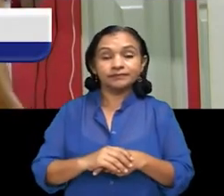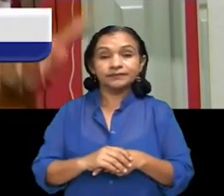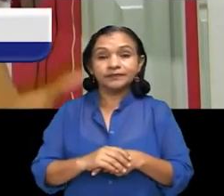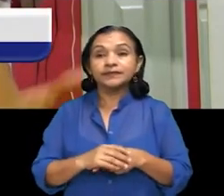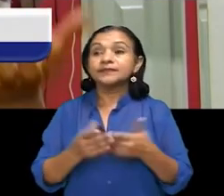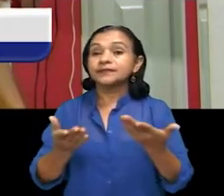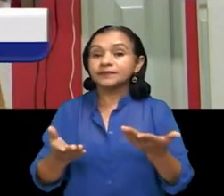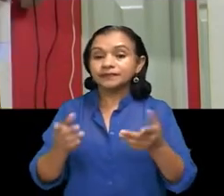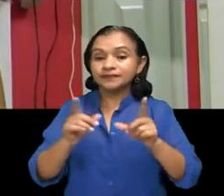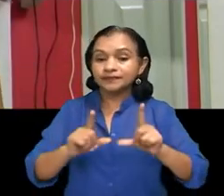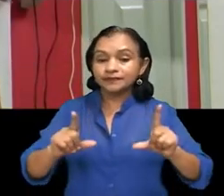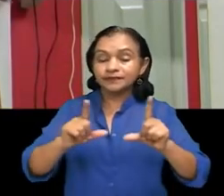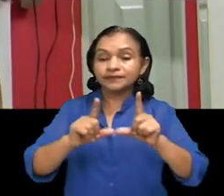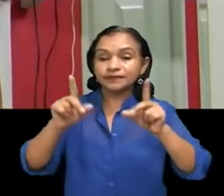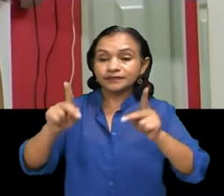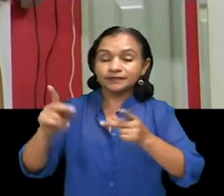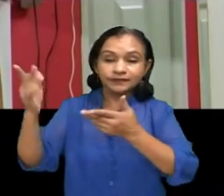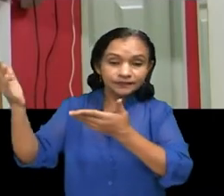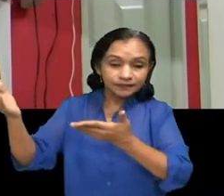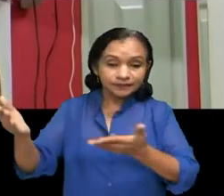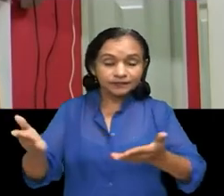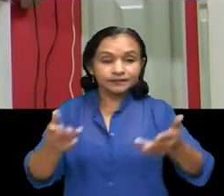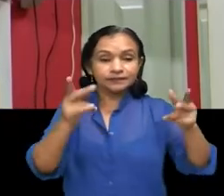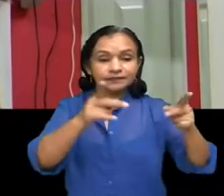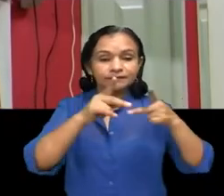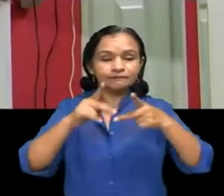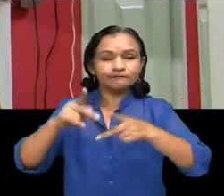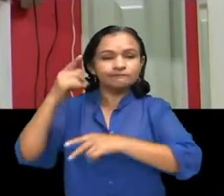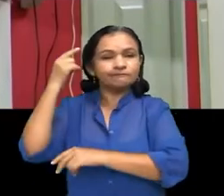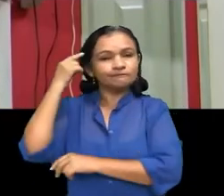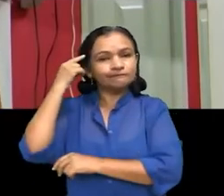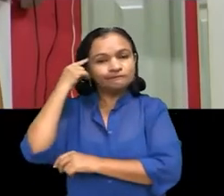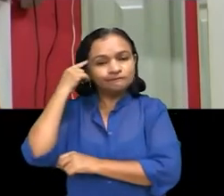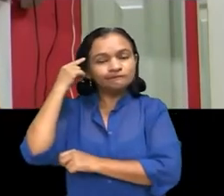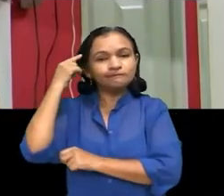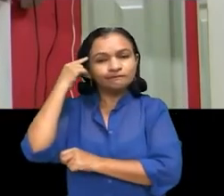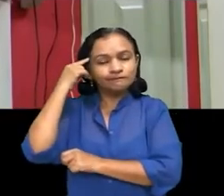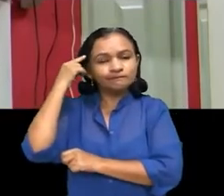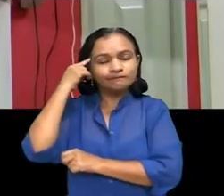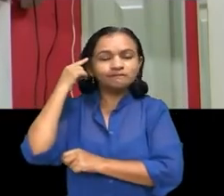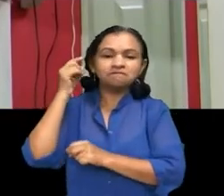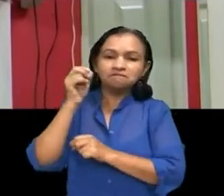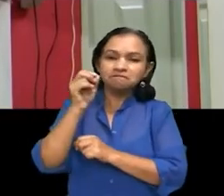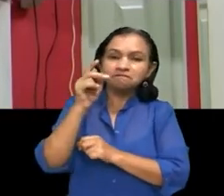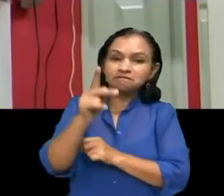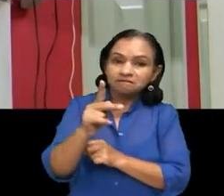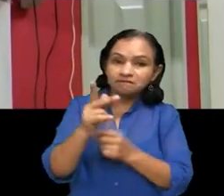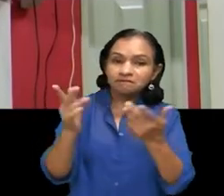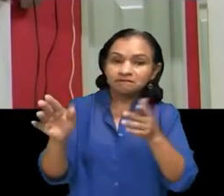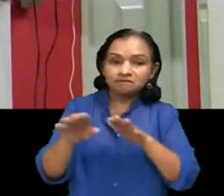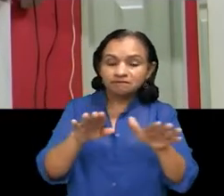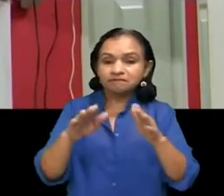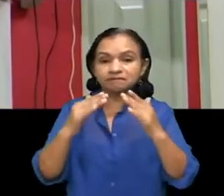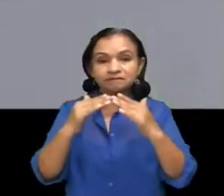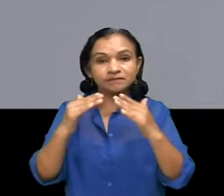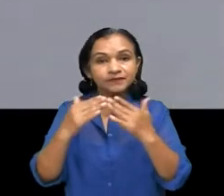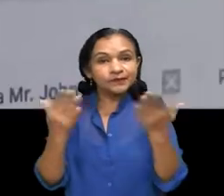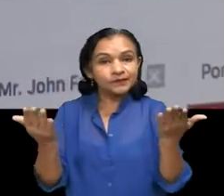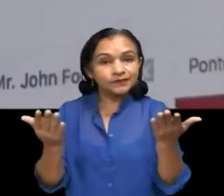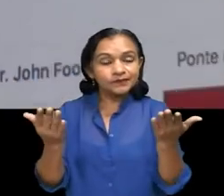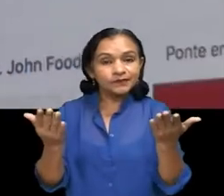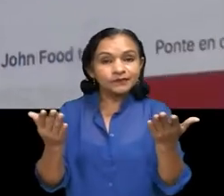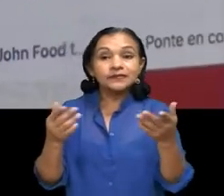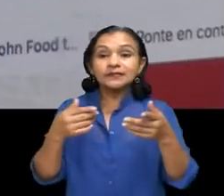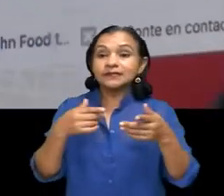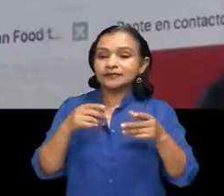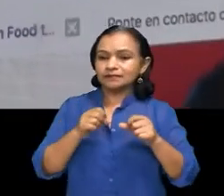del espacio para recibir a las personas. Entonces seguimos dándole vuelta a la idea y dijimos, ok, no tenemos para habilitarlo, y si les llevamos la